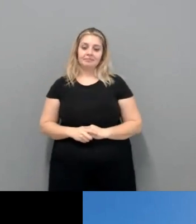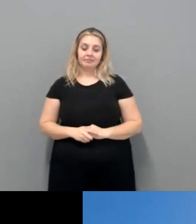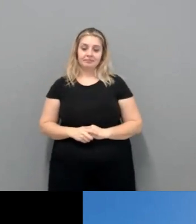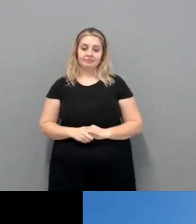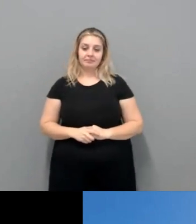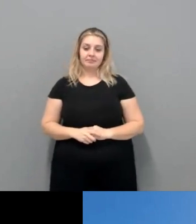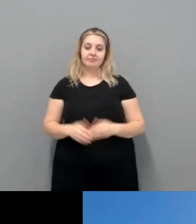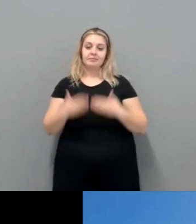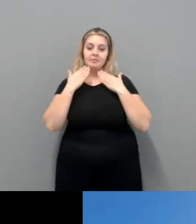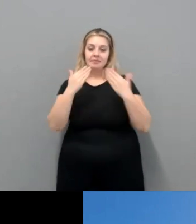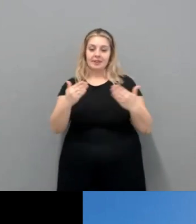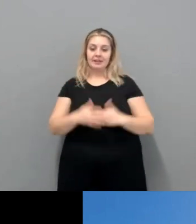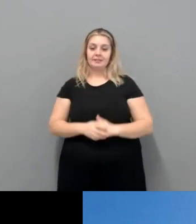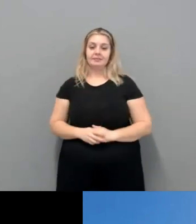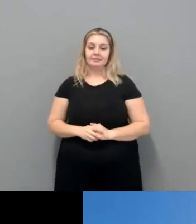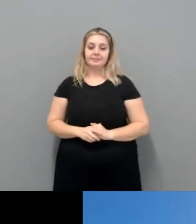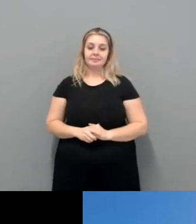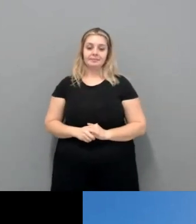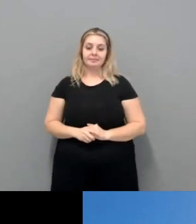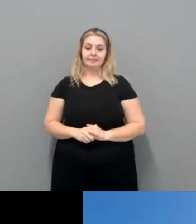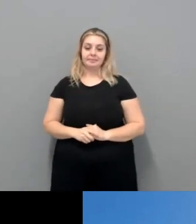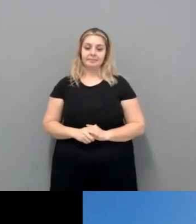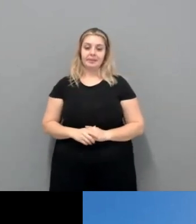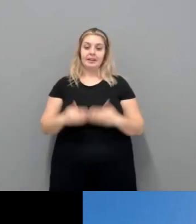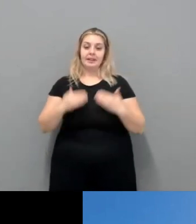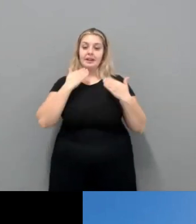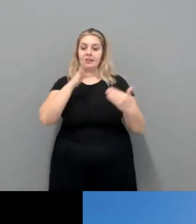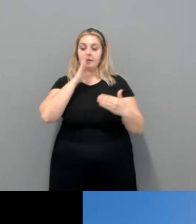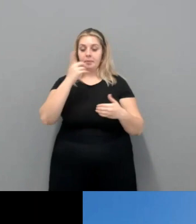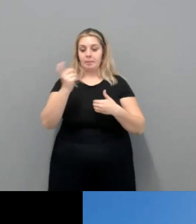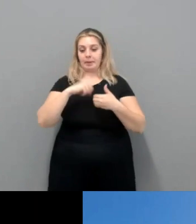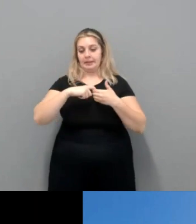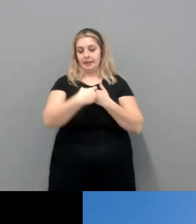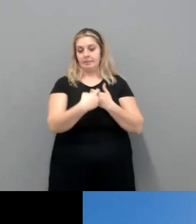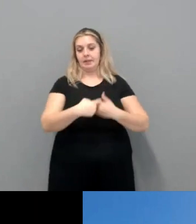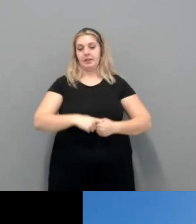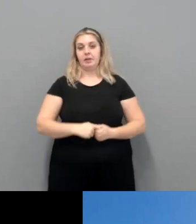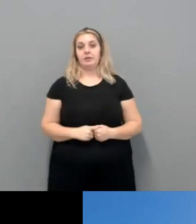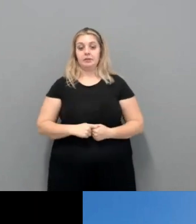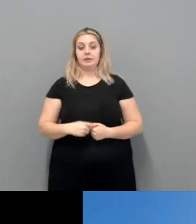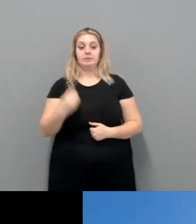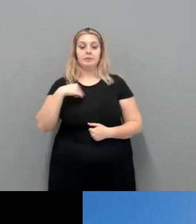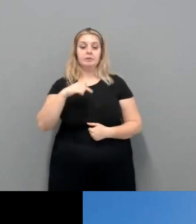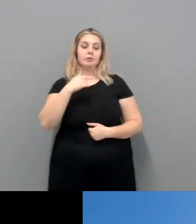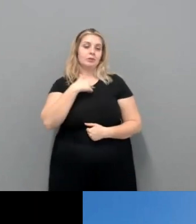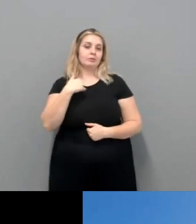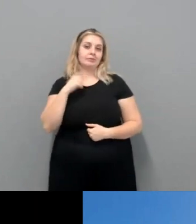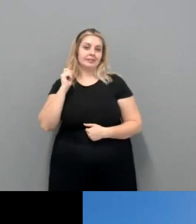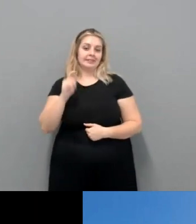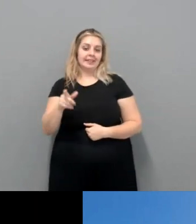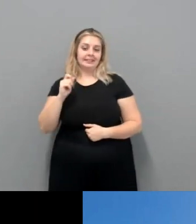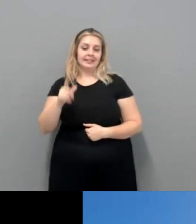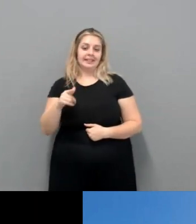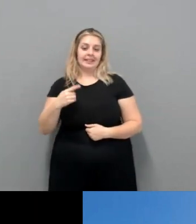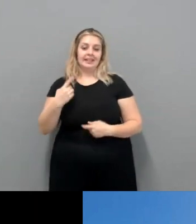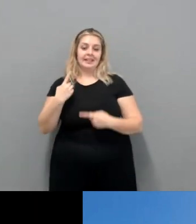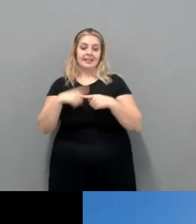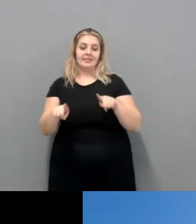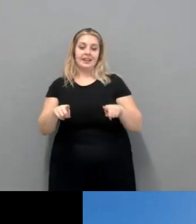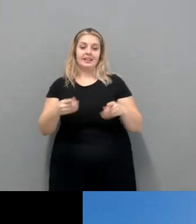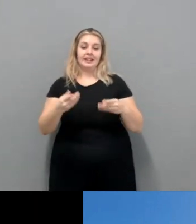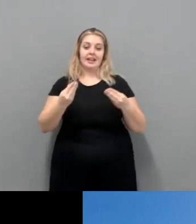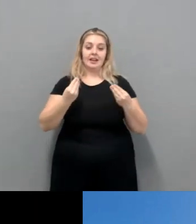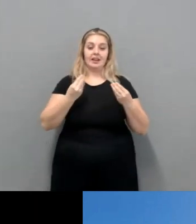Así que muchísimas gracias por tu participación. Y como me gusta decir, y como no es lo mismo contarlo que